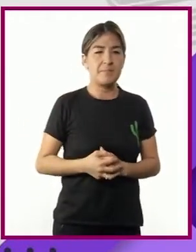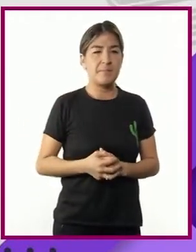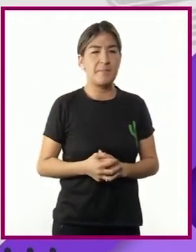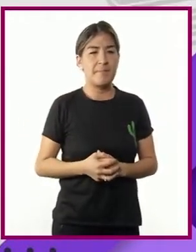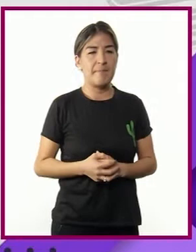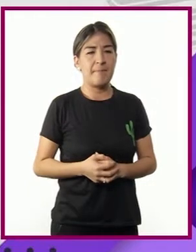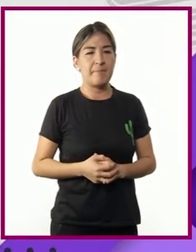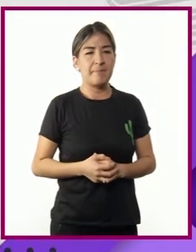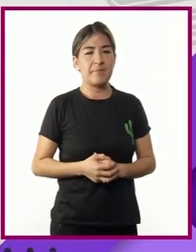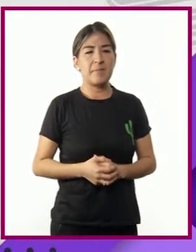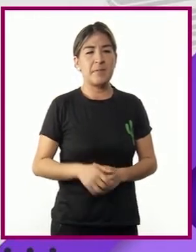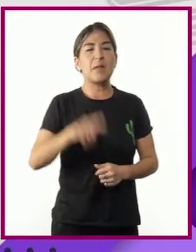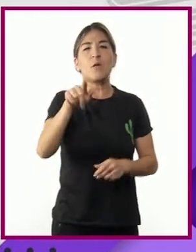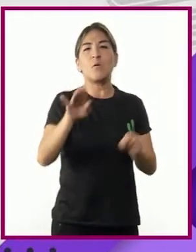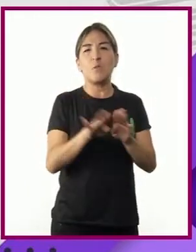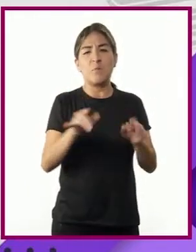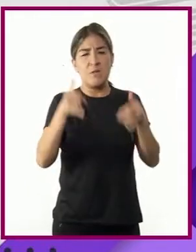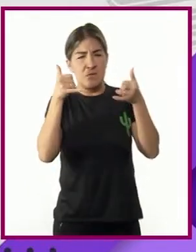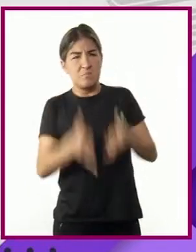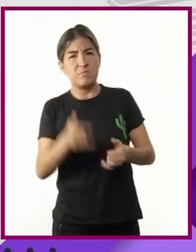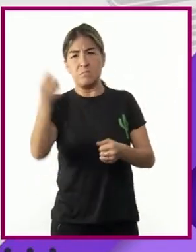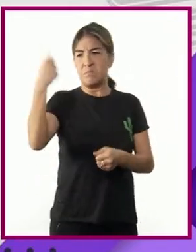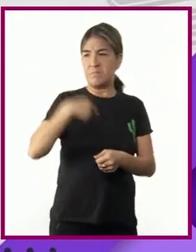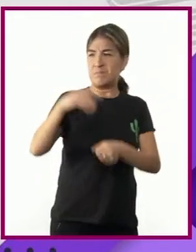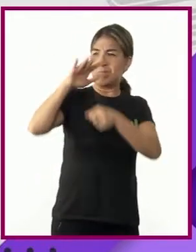a la resistencia contra la opresión,